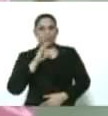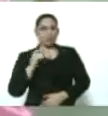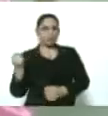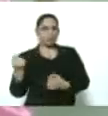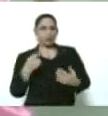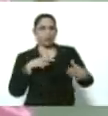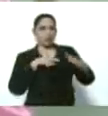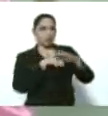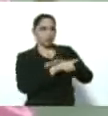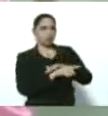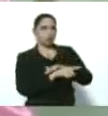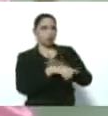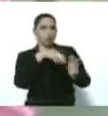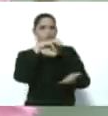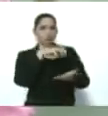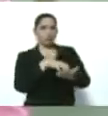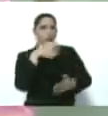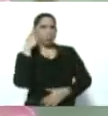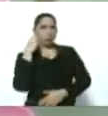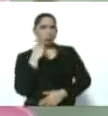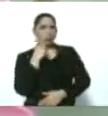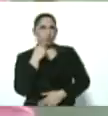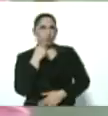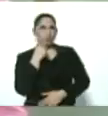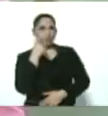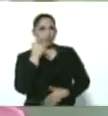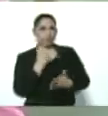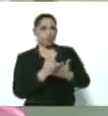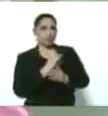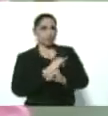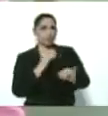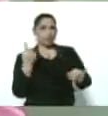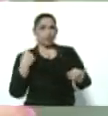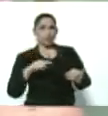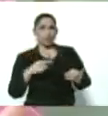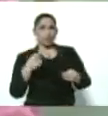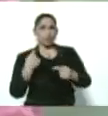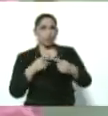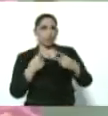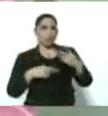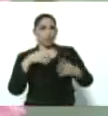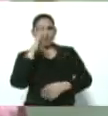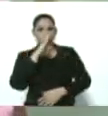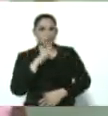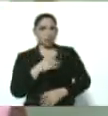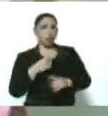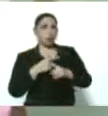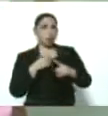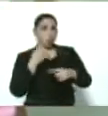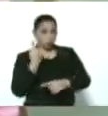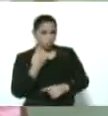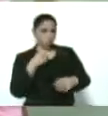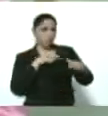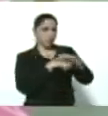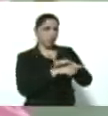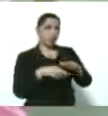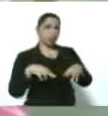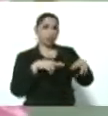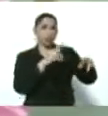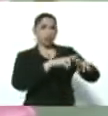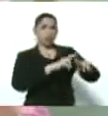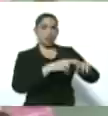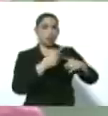Entró por el PASI del estado Bolívar. Fíjense que ya tenemos varios casos de Brasil. Unos entraron por Río Negro, otros entraron por Santa Elena